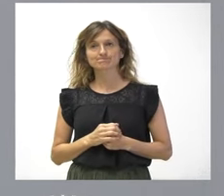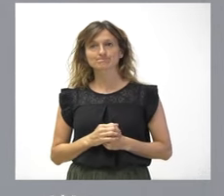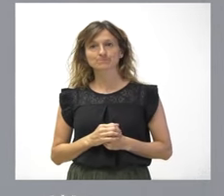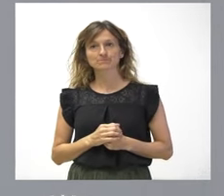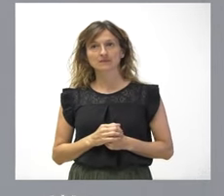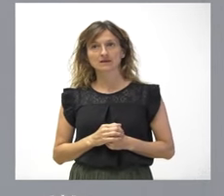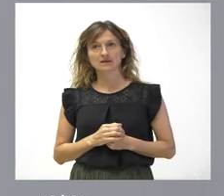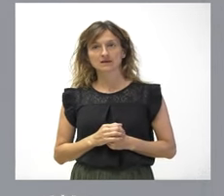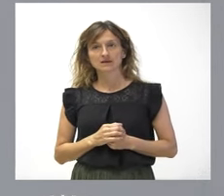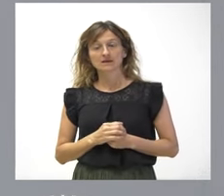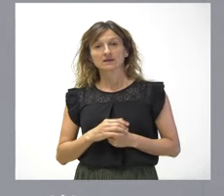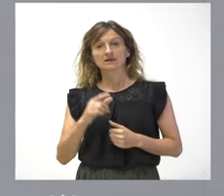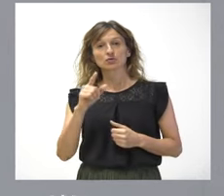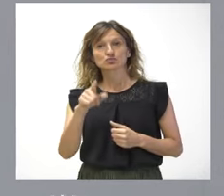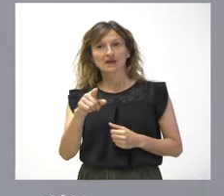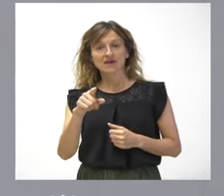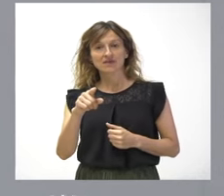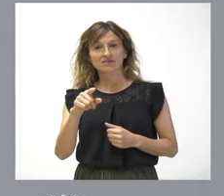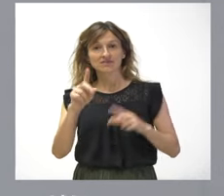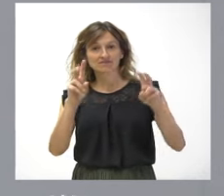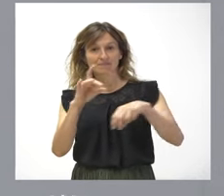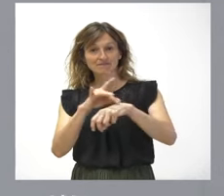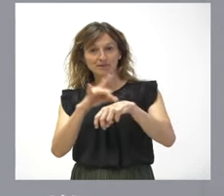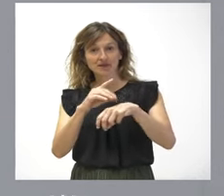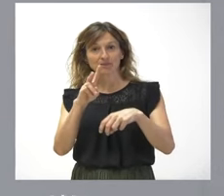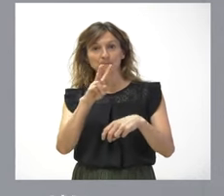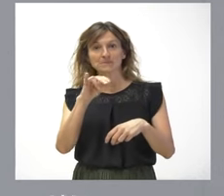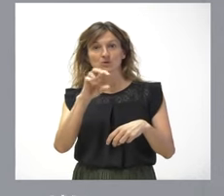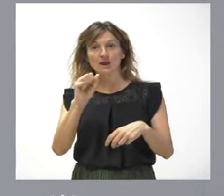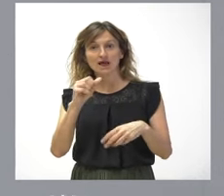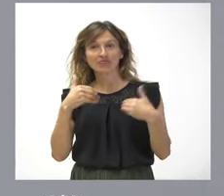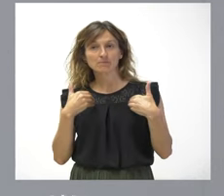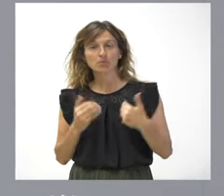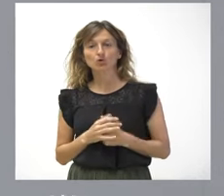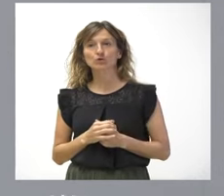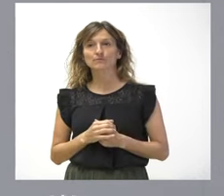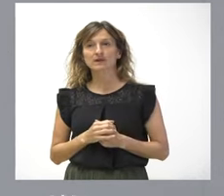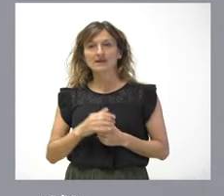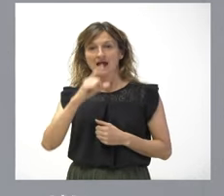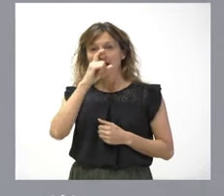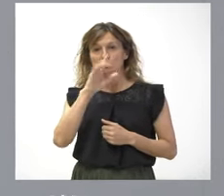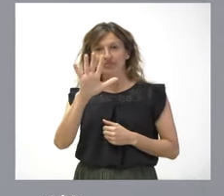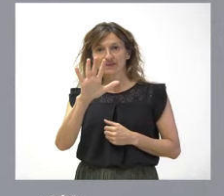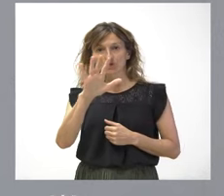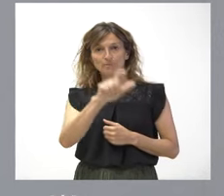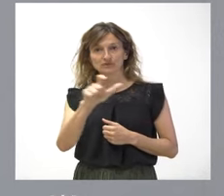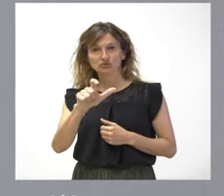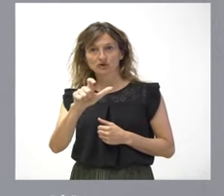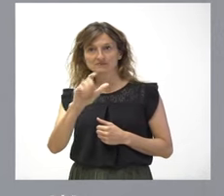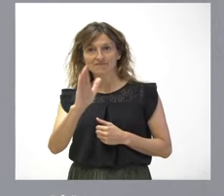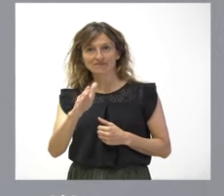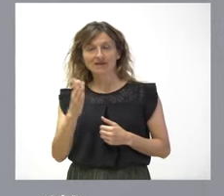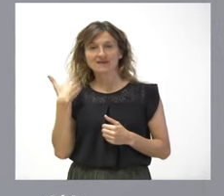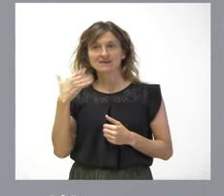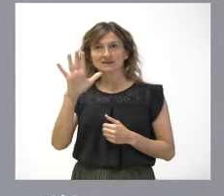provincialización que usted pide en torno la viruela del mono llevamos en este año cinco casos ayer fue el